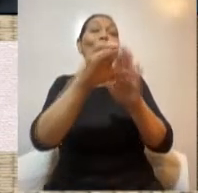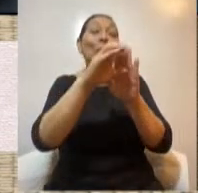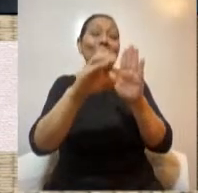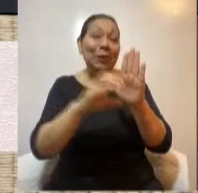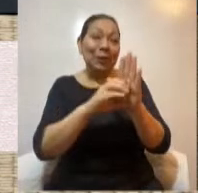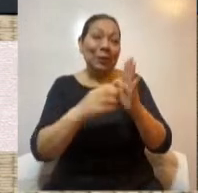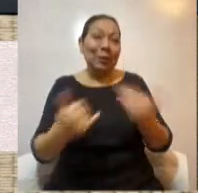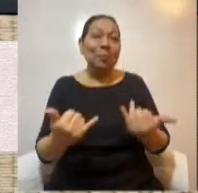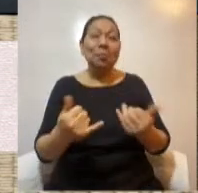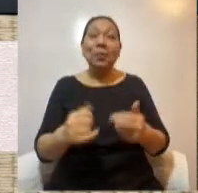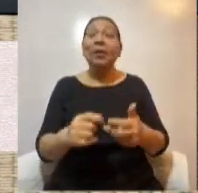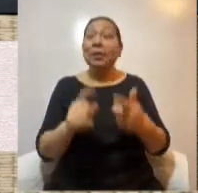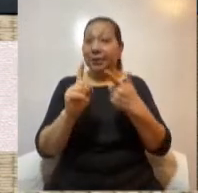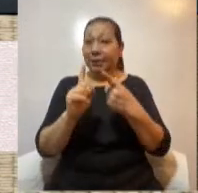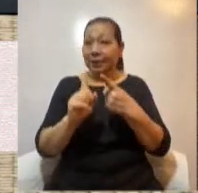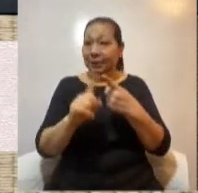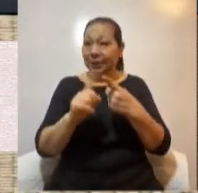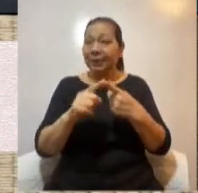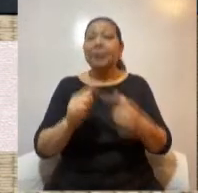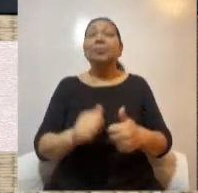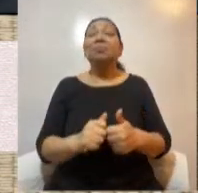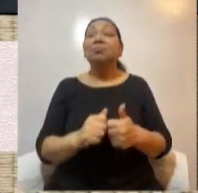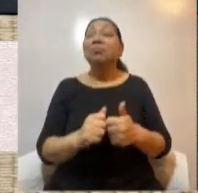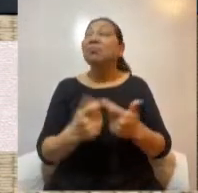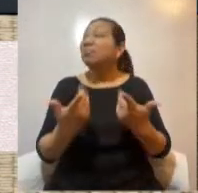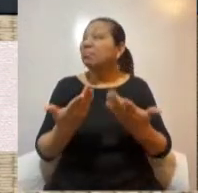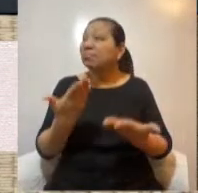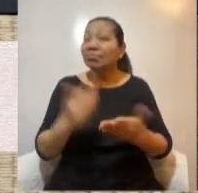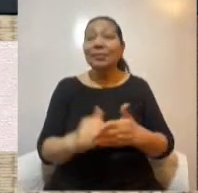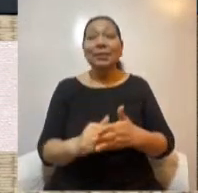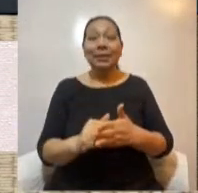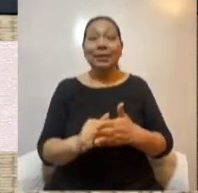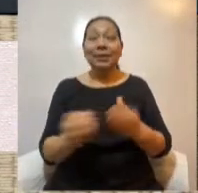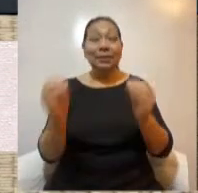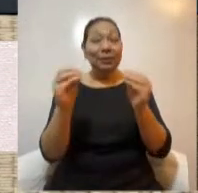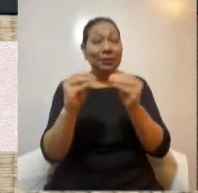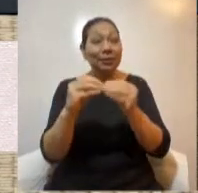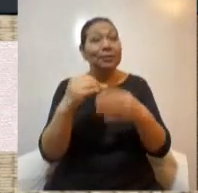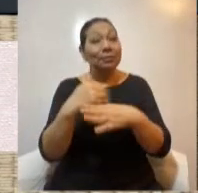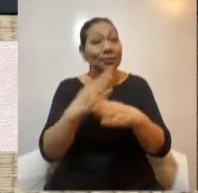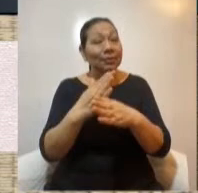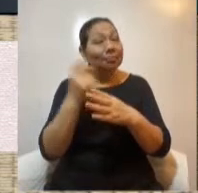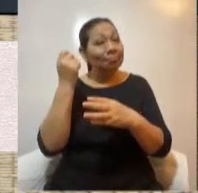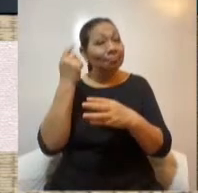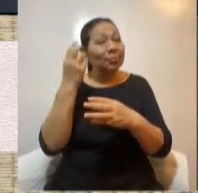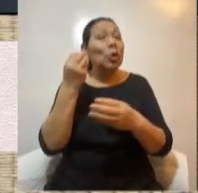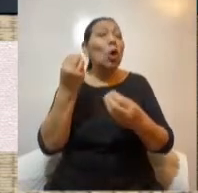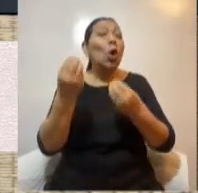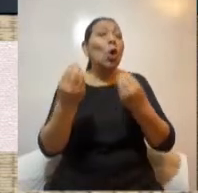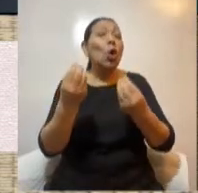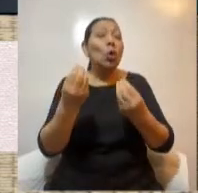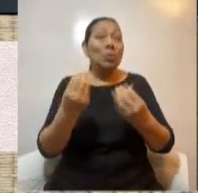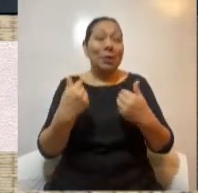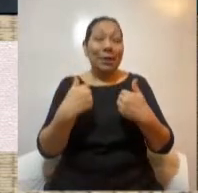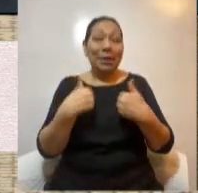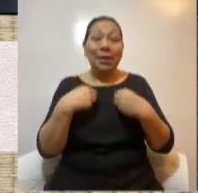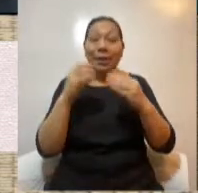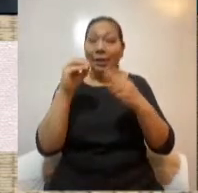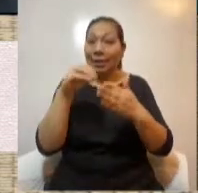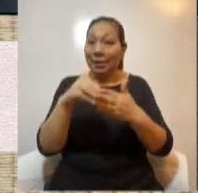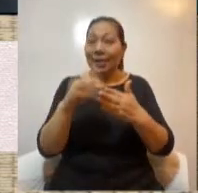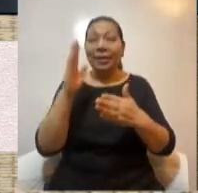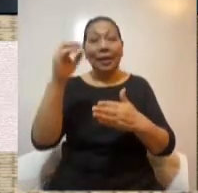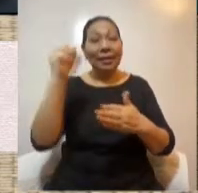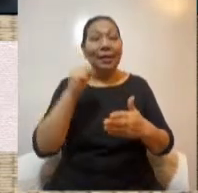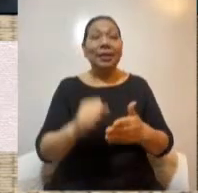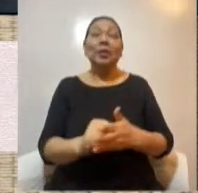hoy. En segundo lugar, nos muestra una forma de entender cómo se debe aplicar